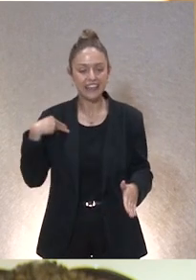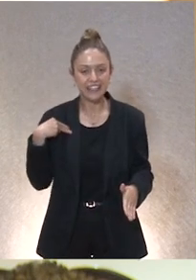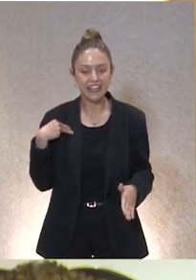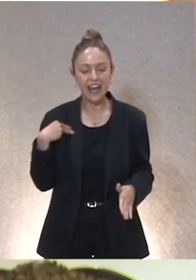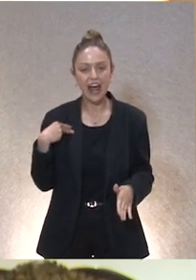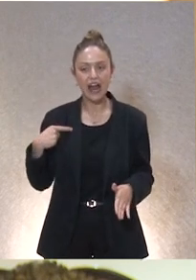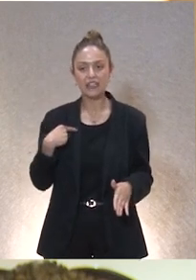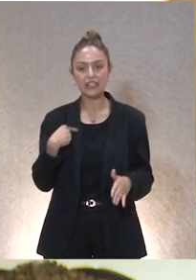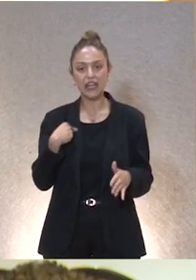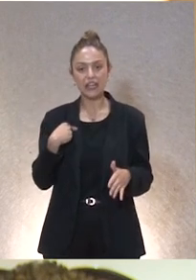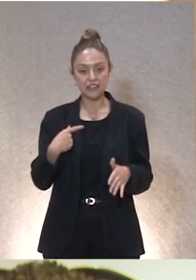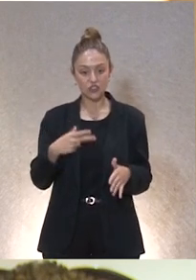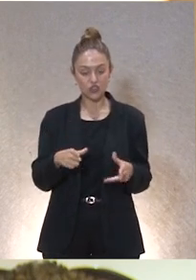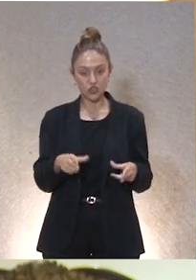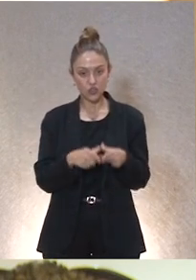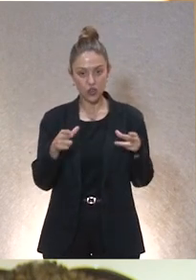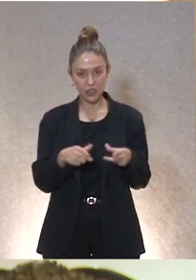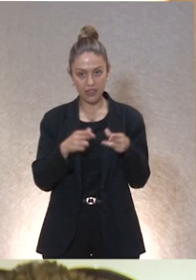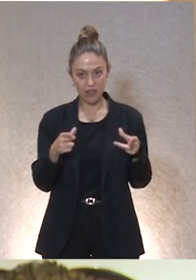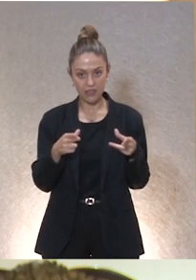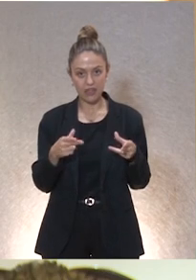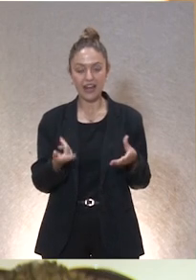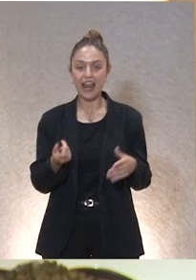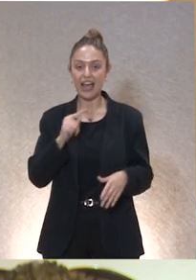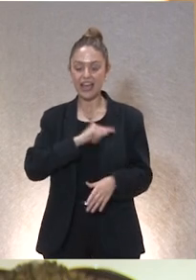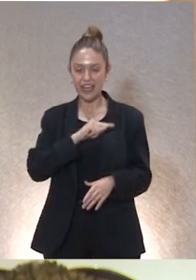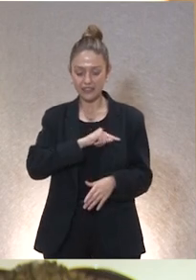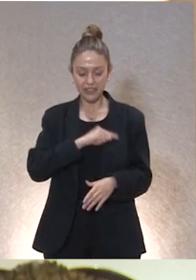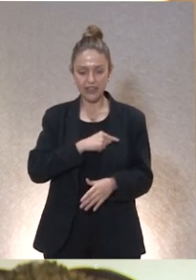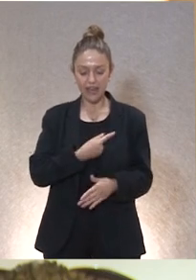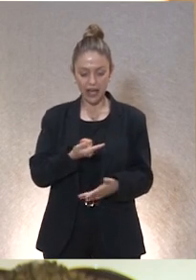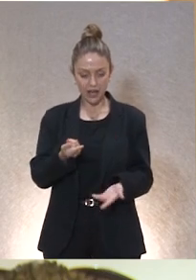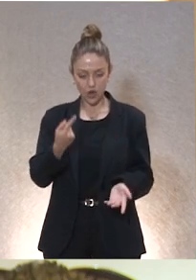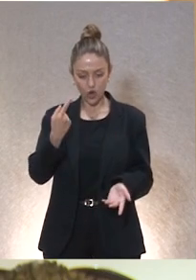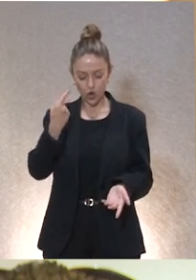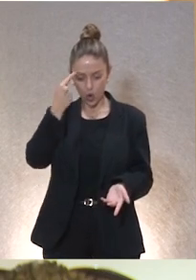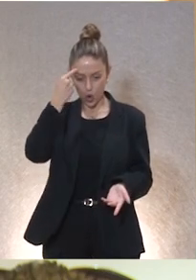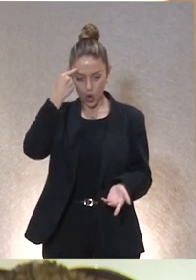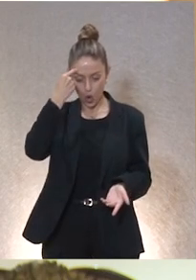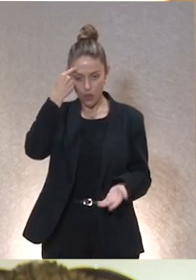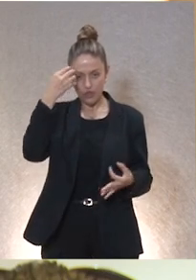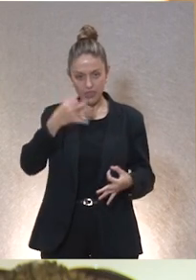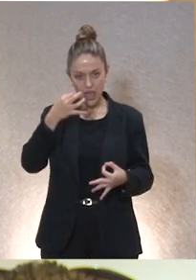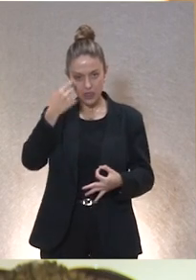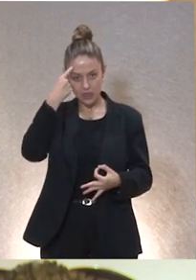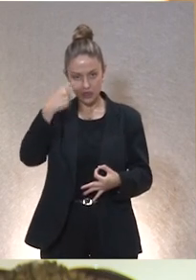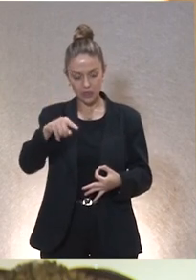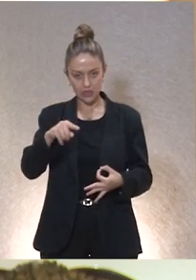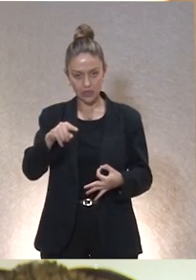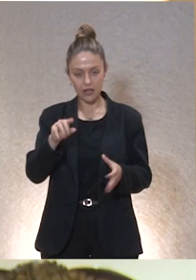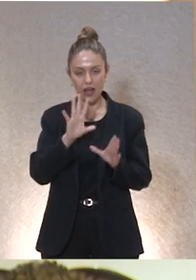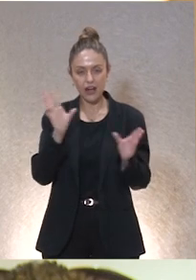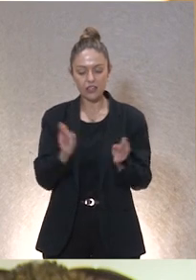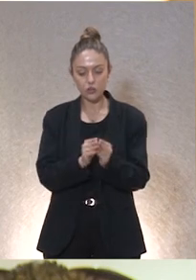que rigen en una sociedad la ética nace de la propia conciencia de un concepto que me atrevo a resumir en